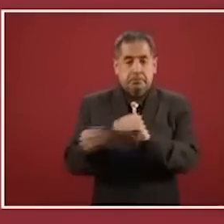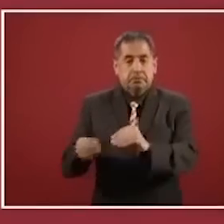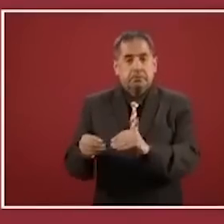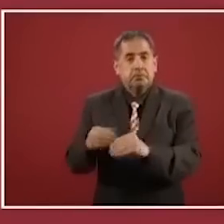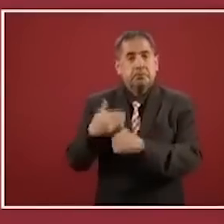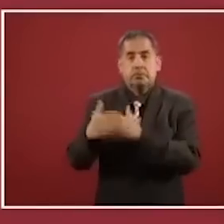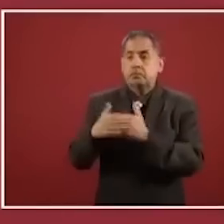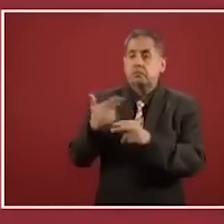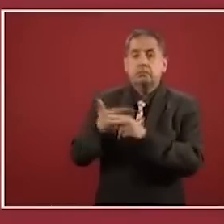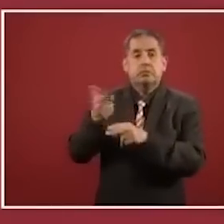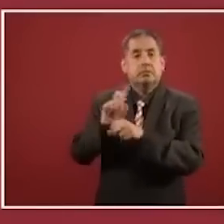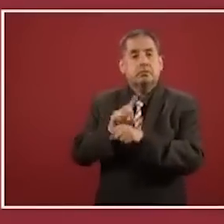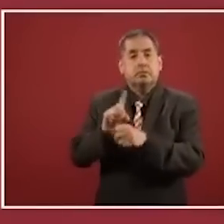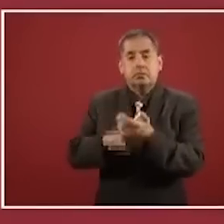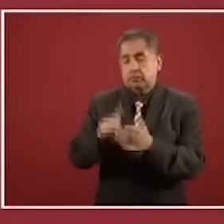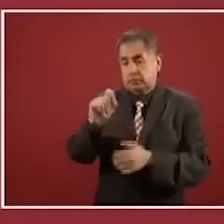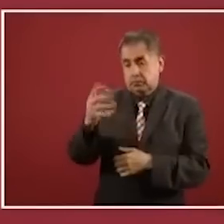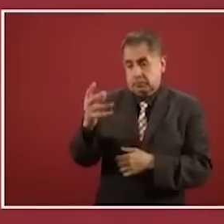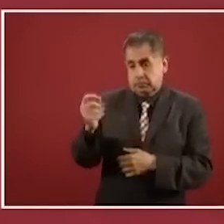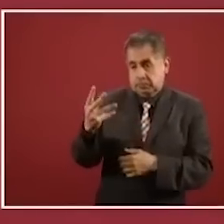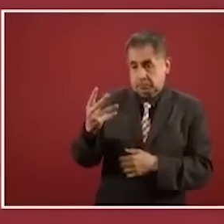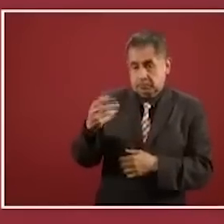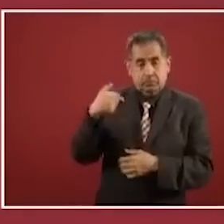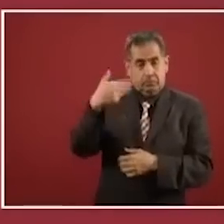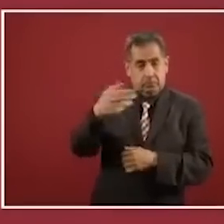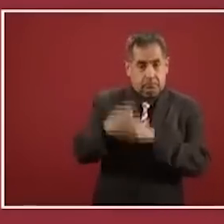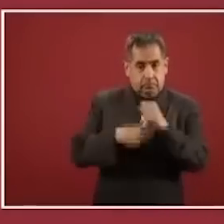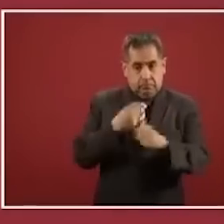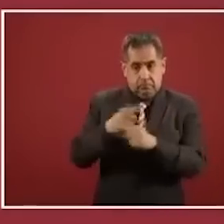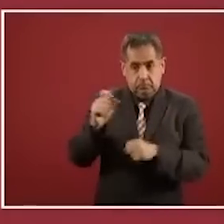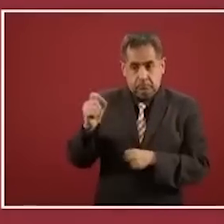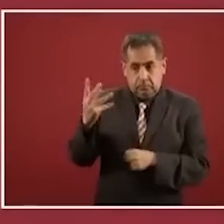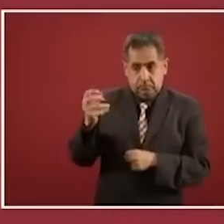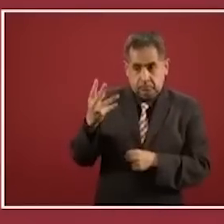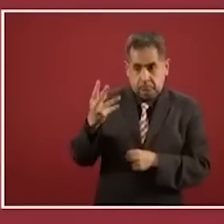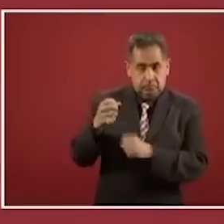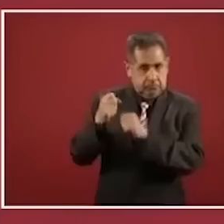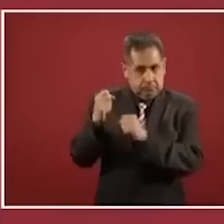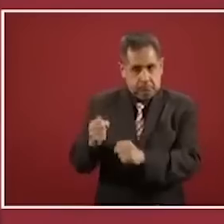24. El resto,